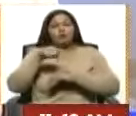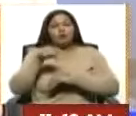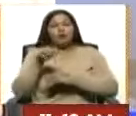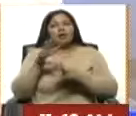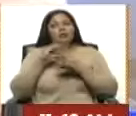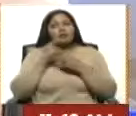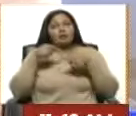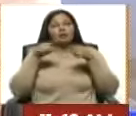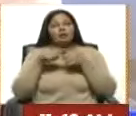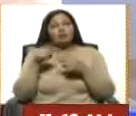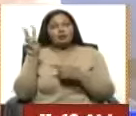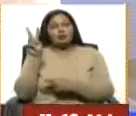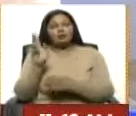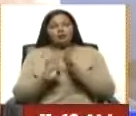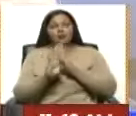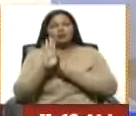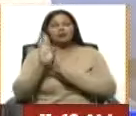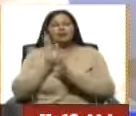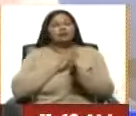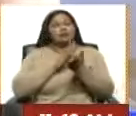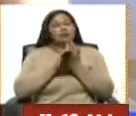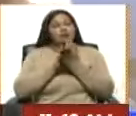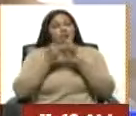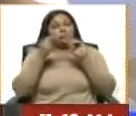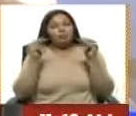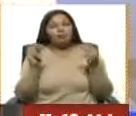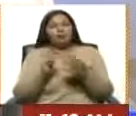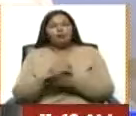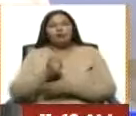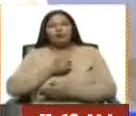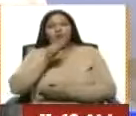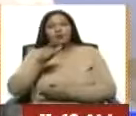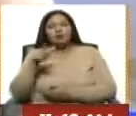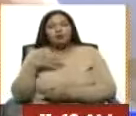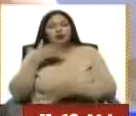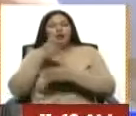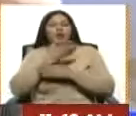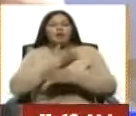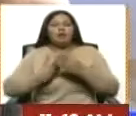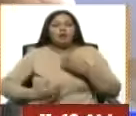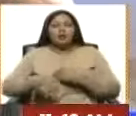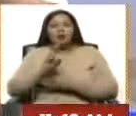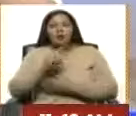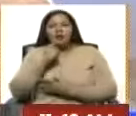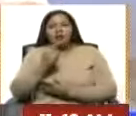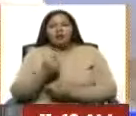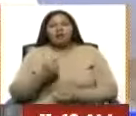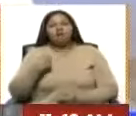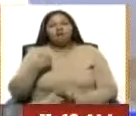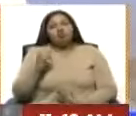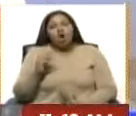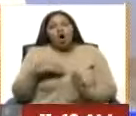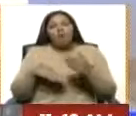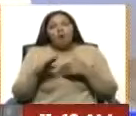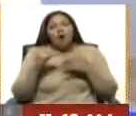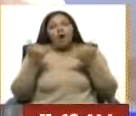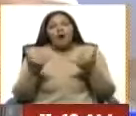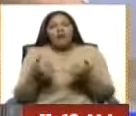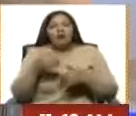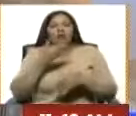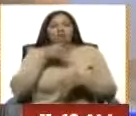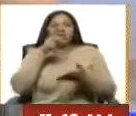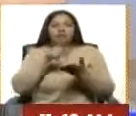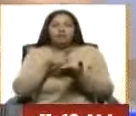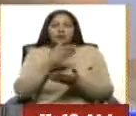Venezuela puede crecer en paz. O sea, cualquier candidato que se lance a la presidencia de la República y diga, yo voy a, soy candidato a la presidencia de